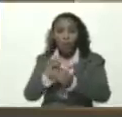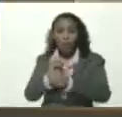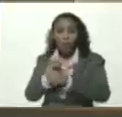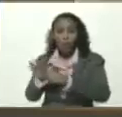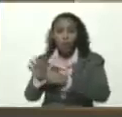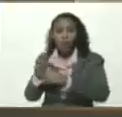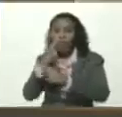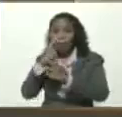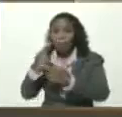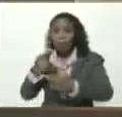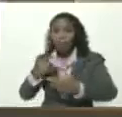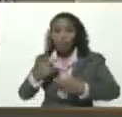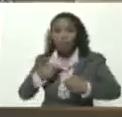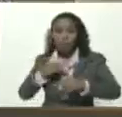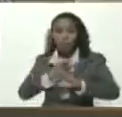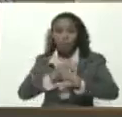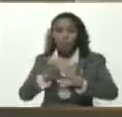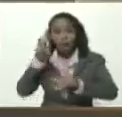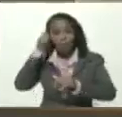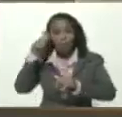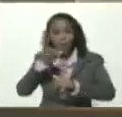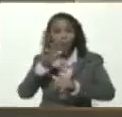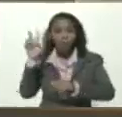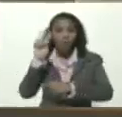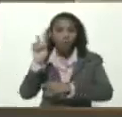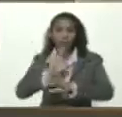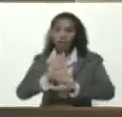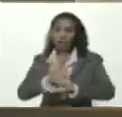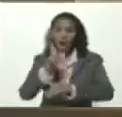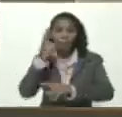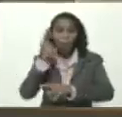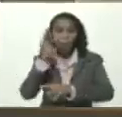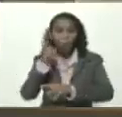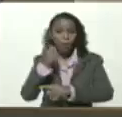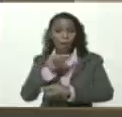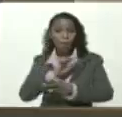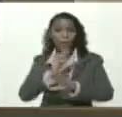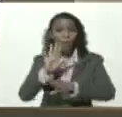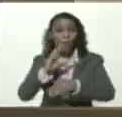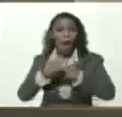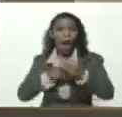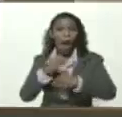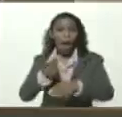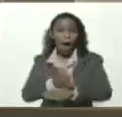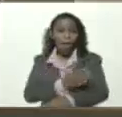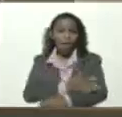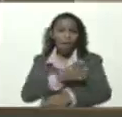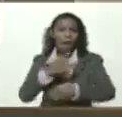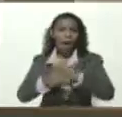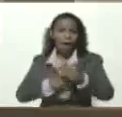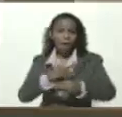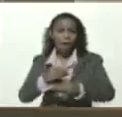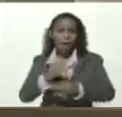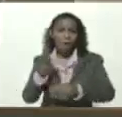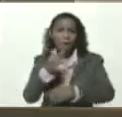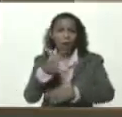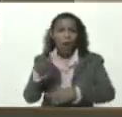vuelta recibe, ya el pueblo de Venezuela está acostumbrado, porque se ha hecho desde hace ya